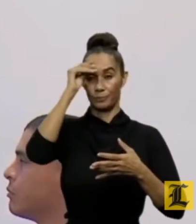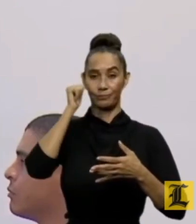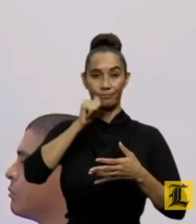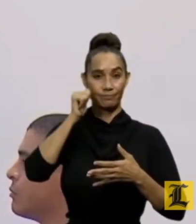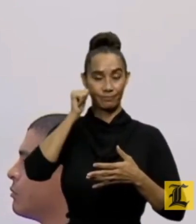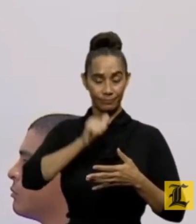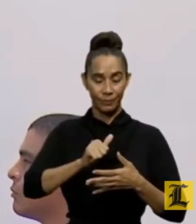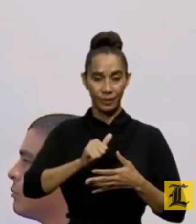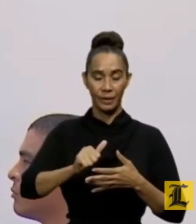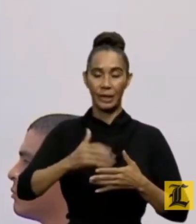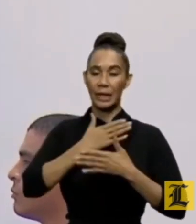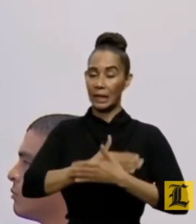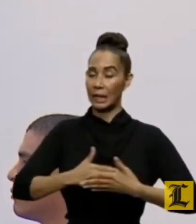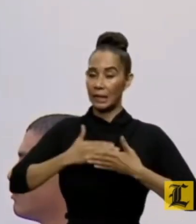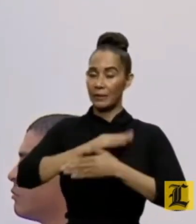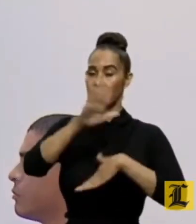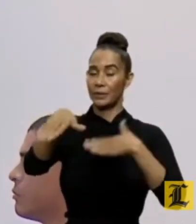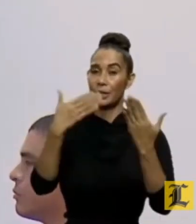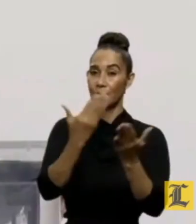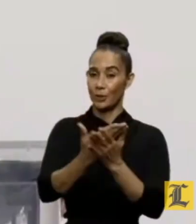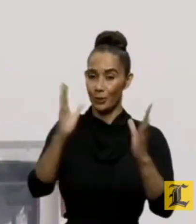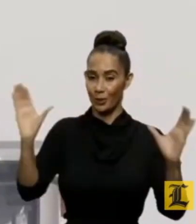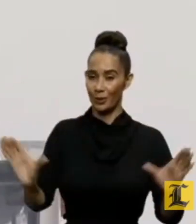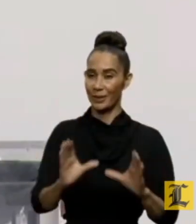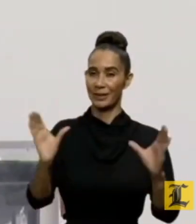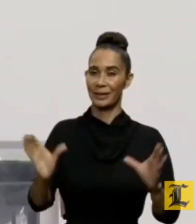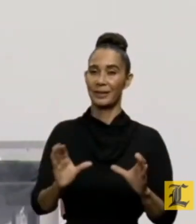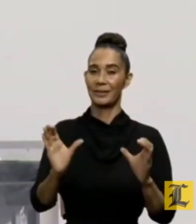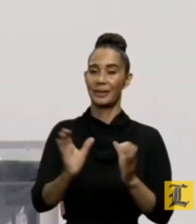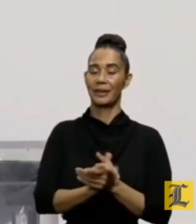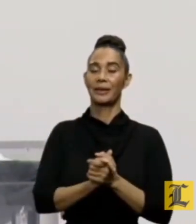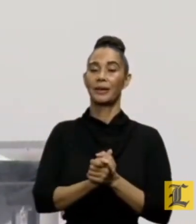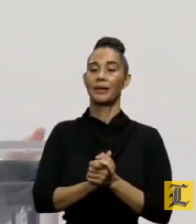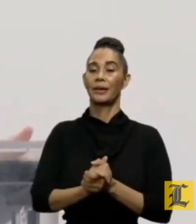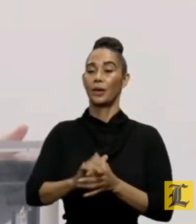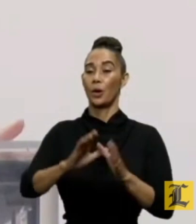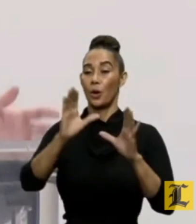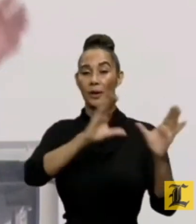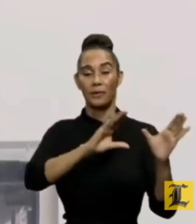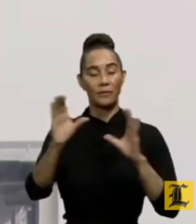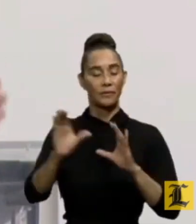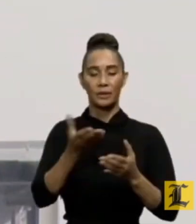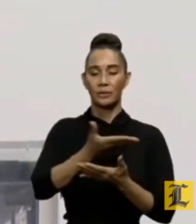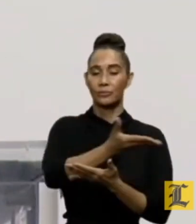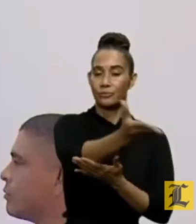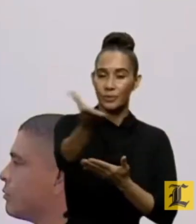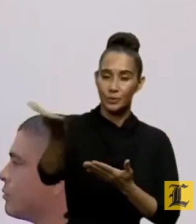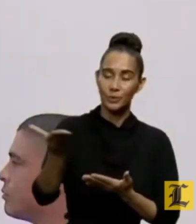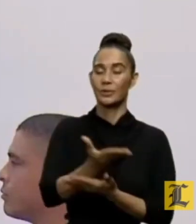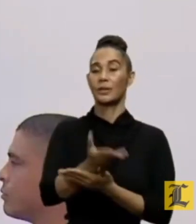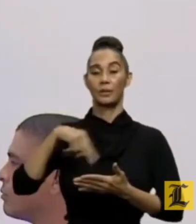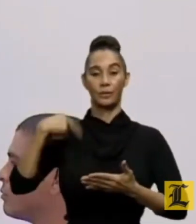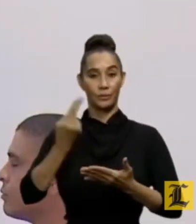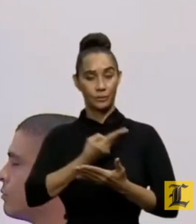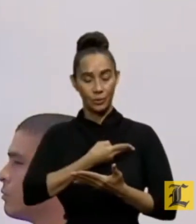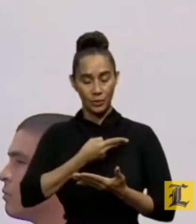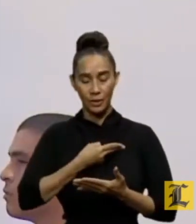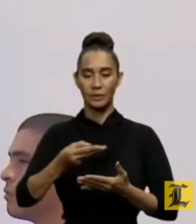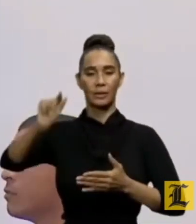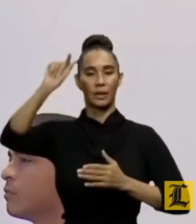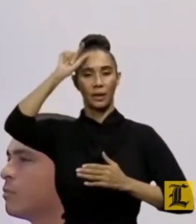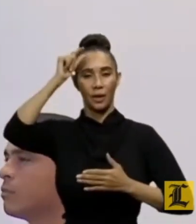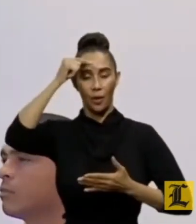dominicanas, disfruten todos de estas fiestas navideñas, unas fiestas que son de ustedes, que son nuestras, que son